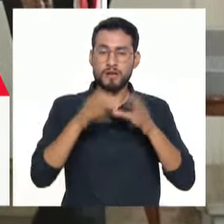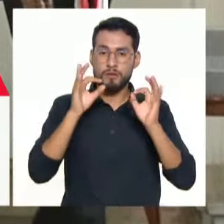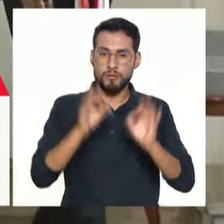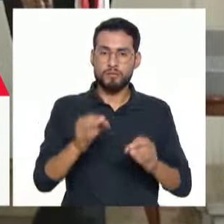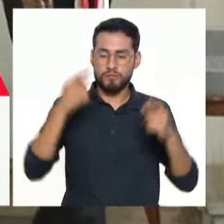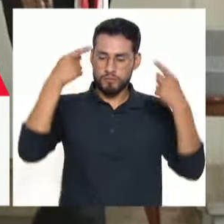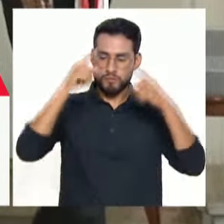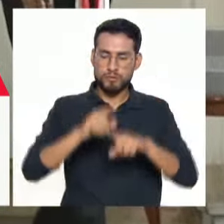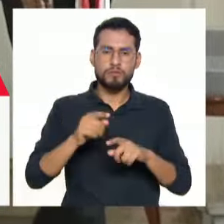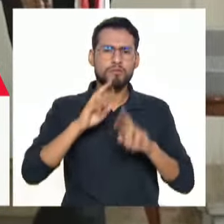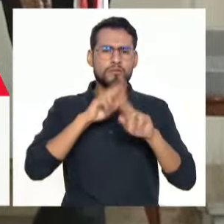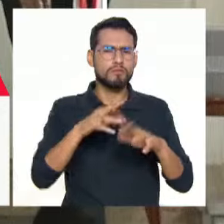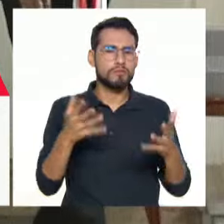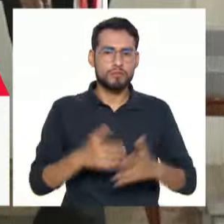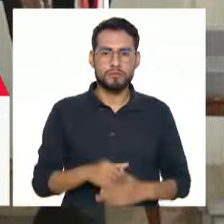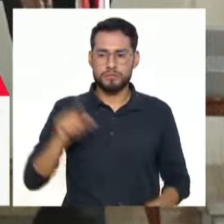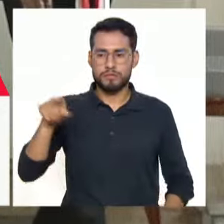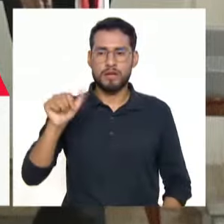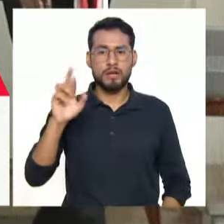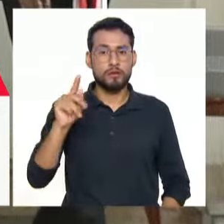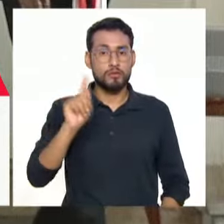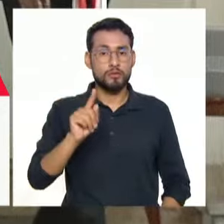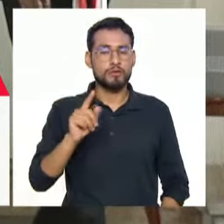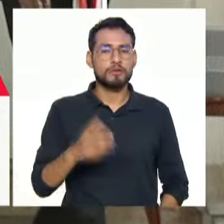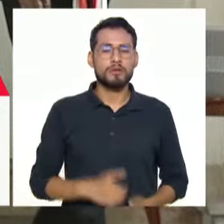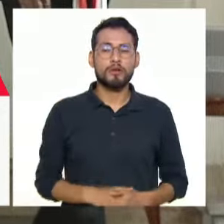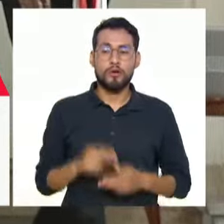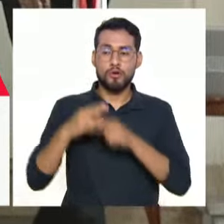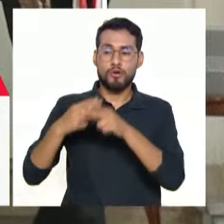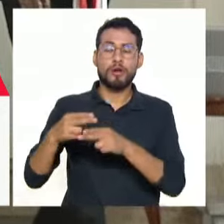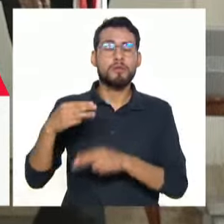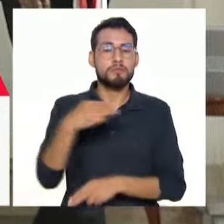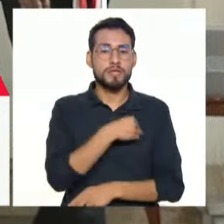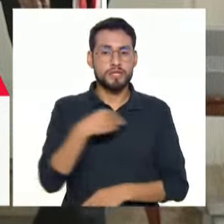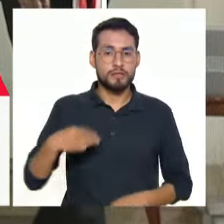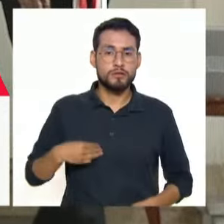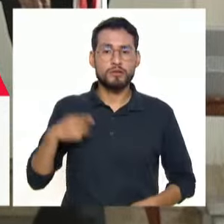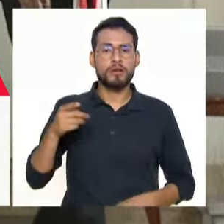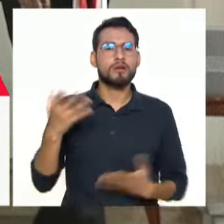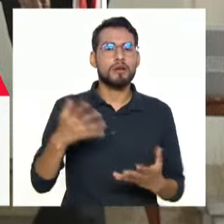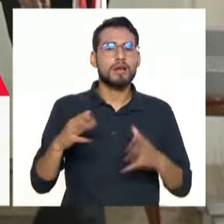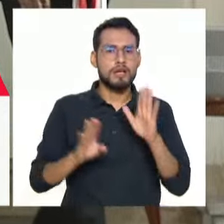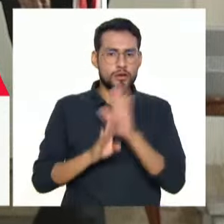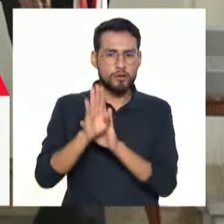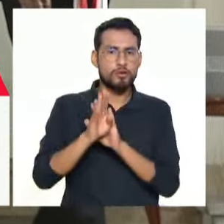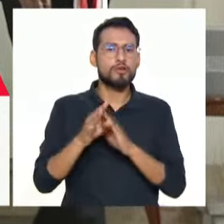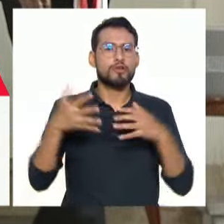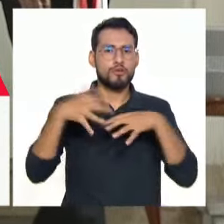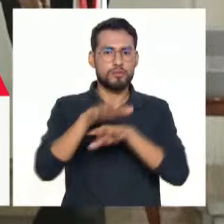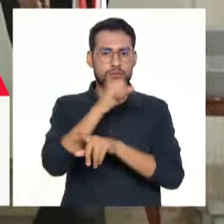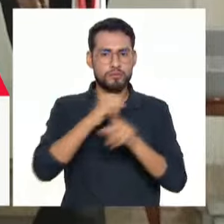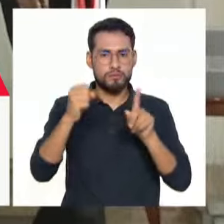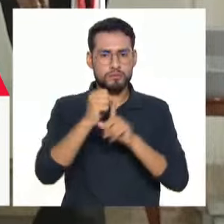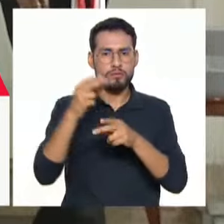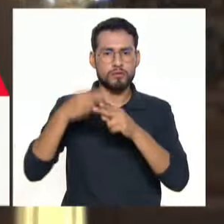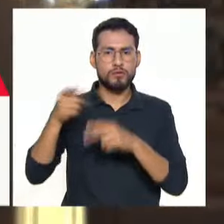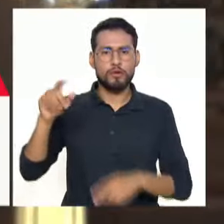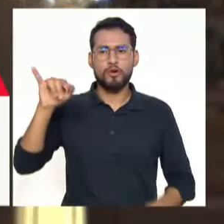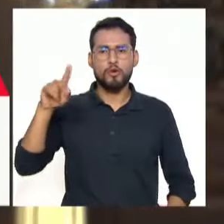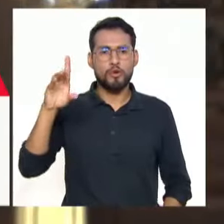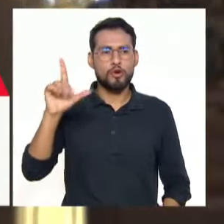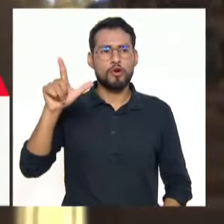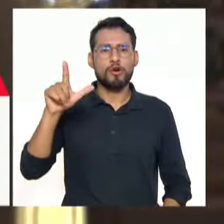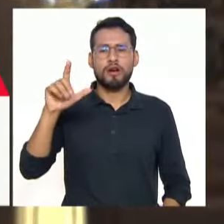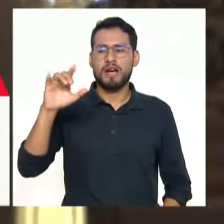estando al acordado, se resuelve. Artículo 1. Nombrar ministro de Estado en el Despacho de Desarrollo e Inclusión Social al señor